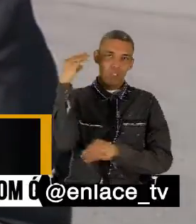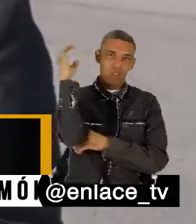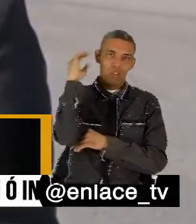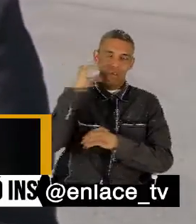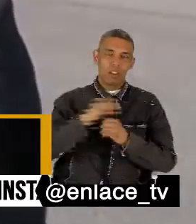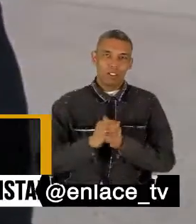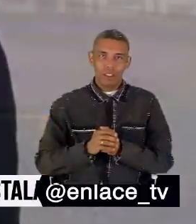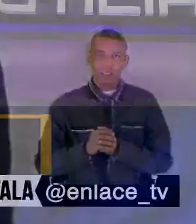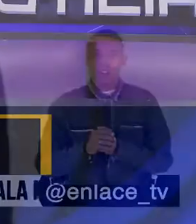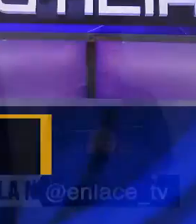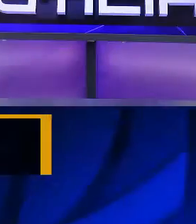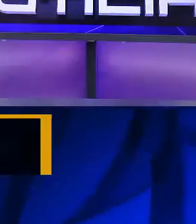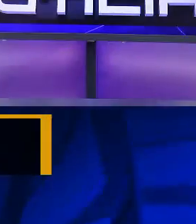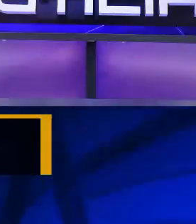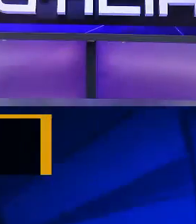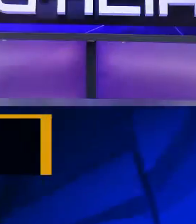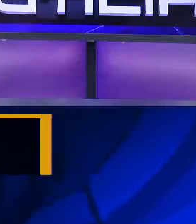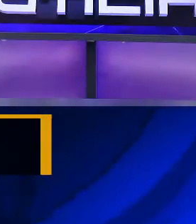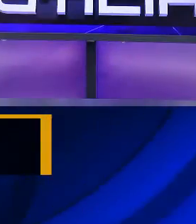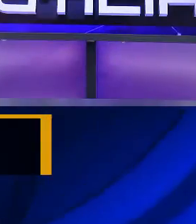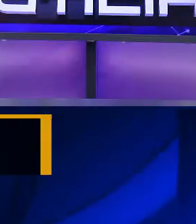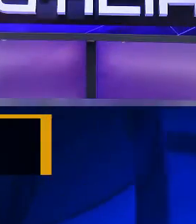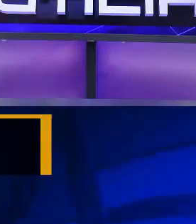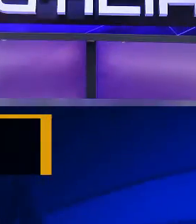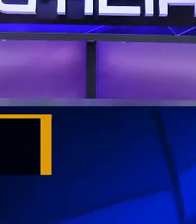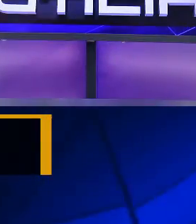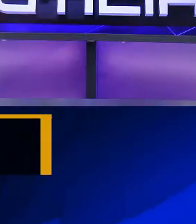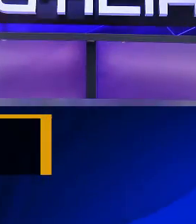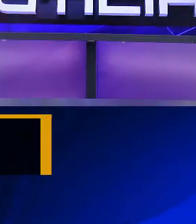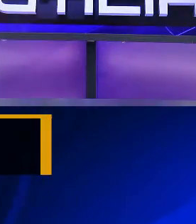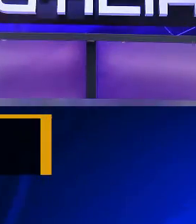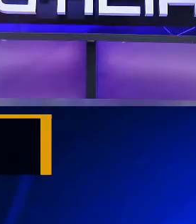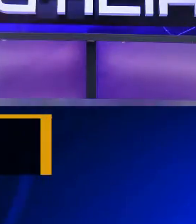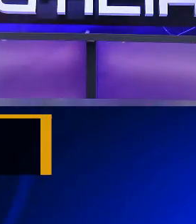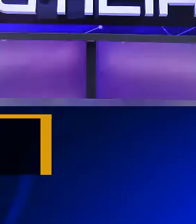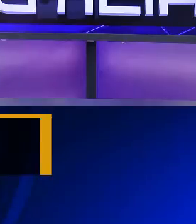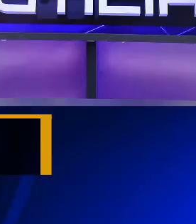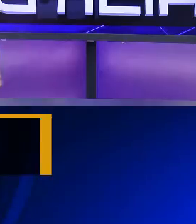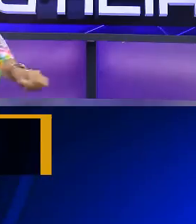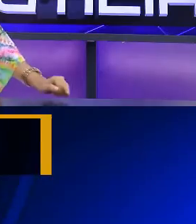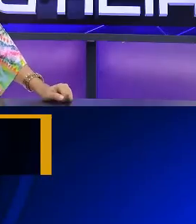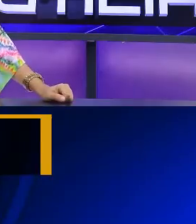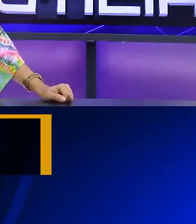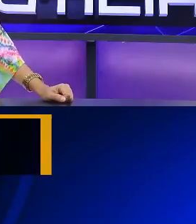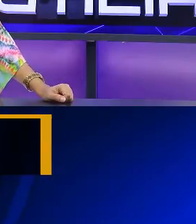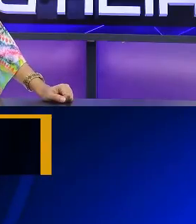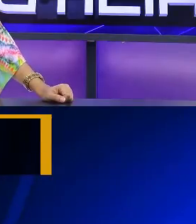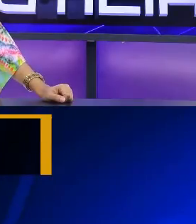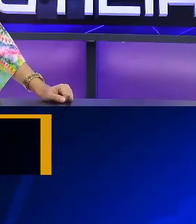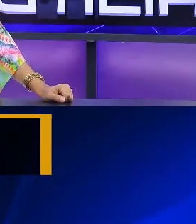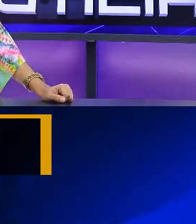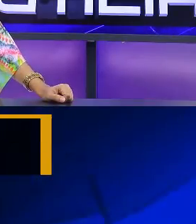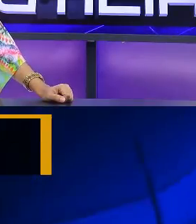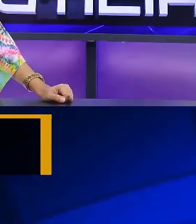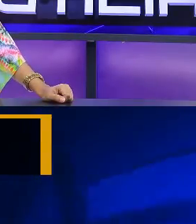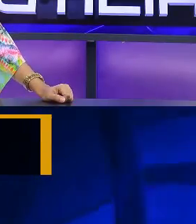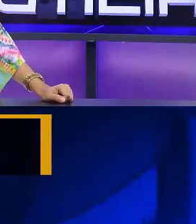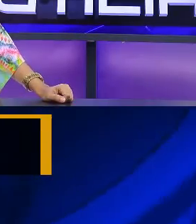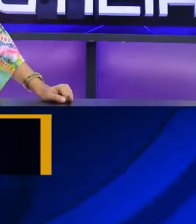de Enlace Noticias y nos encontraremos de nuevo en la sección deportiva. Gracias, Ariel, desde Estados